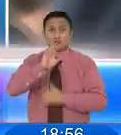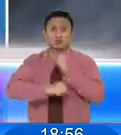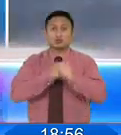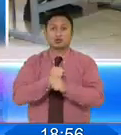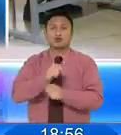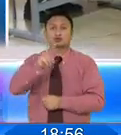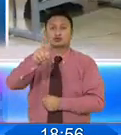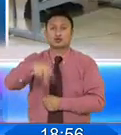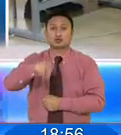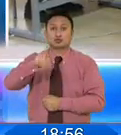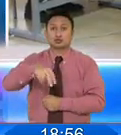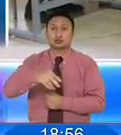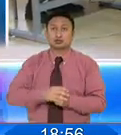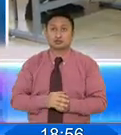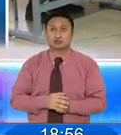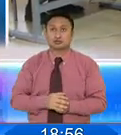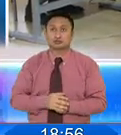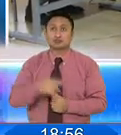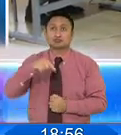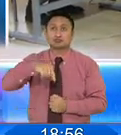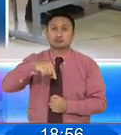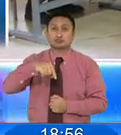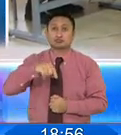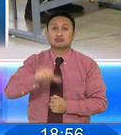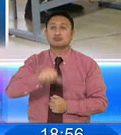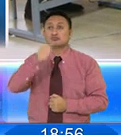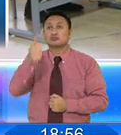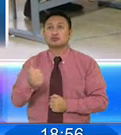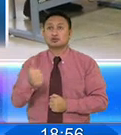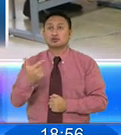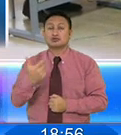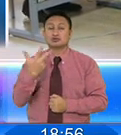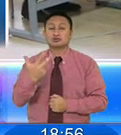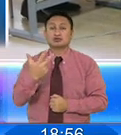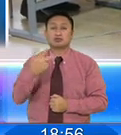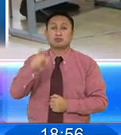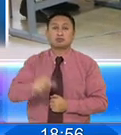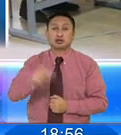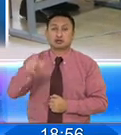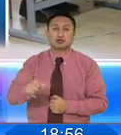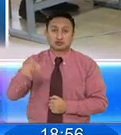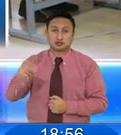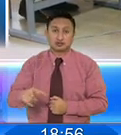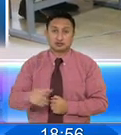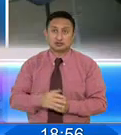privativa de la libertad, al igual que otras 3 personas. También a